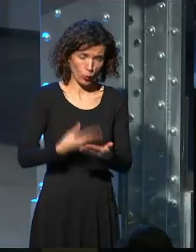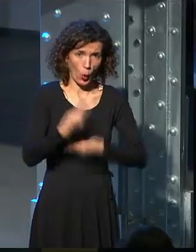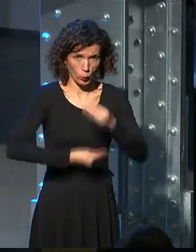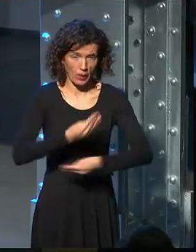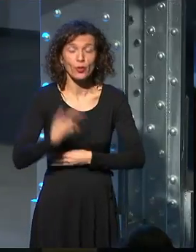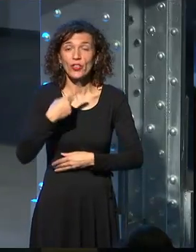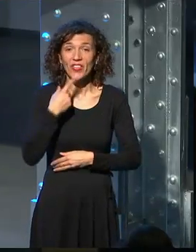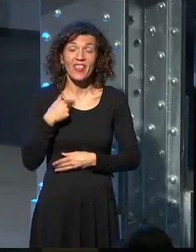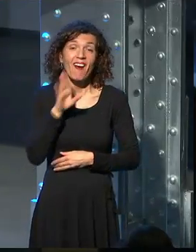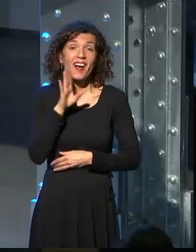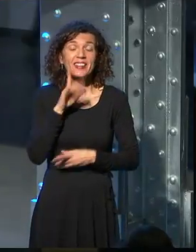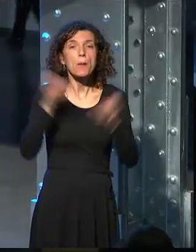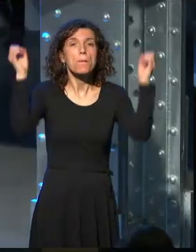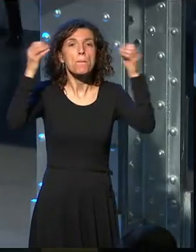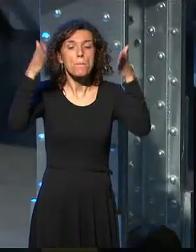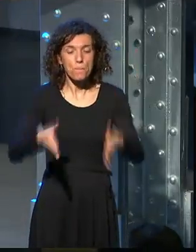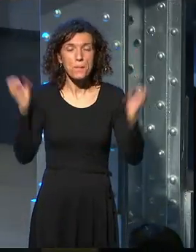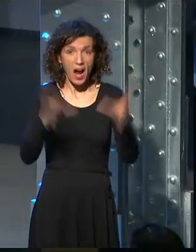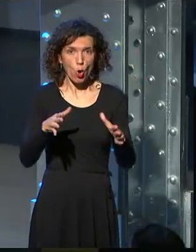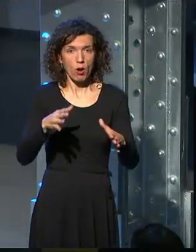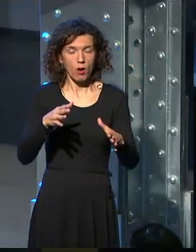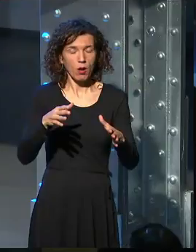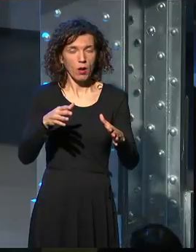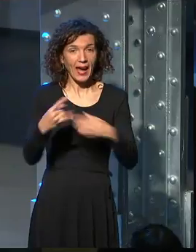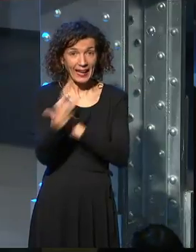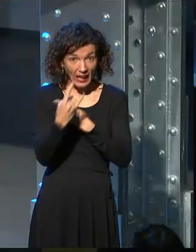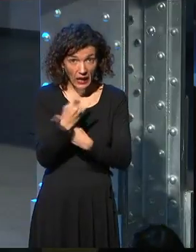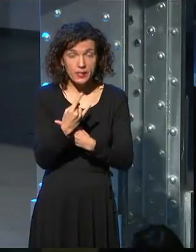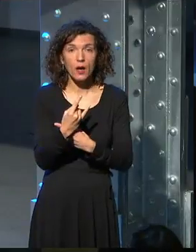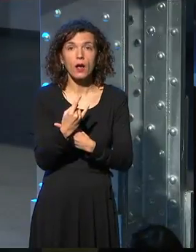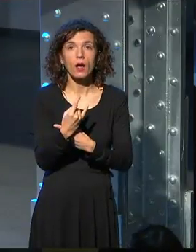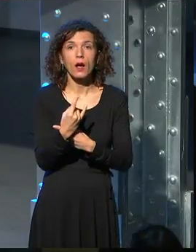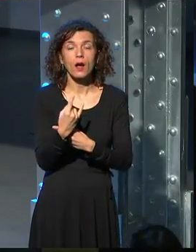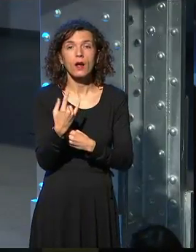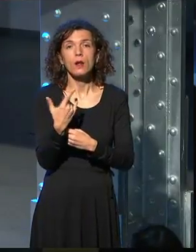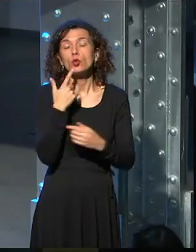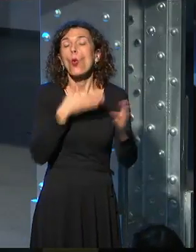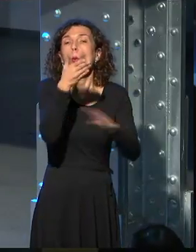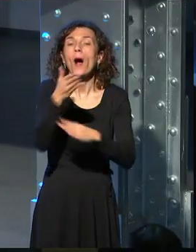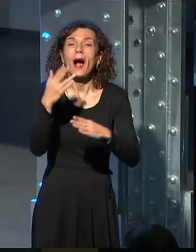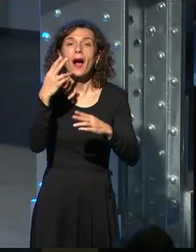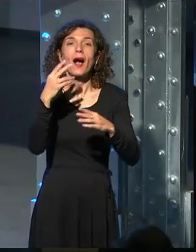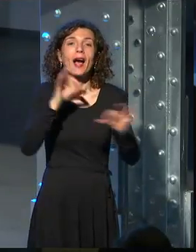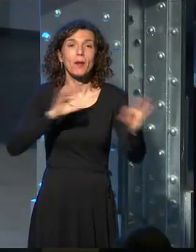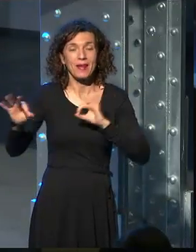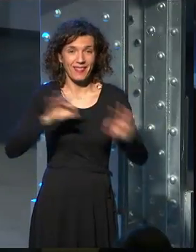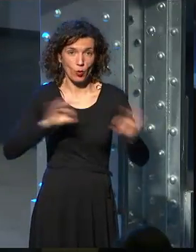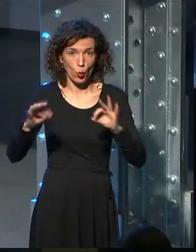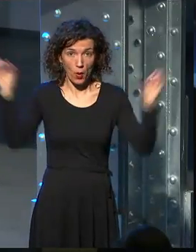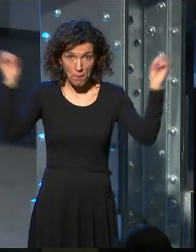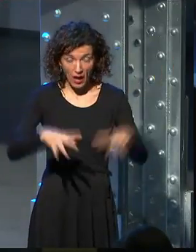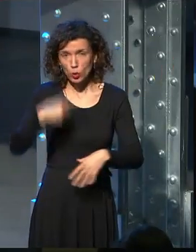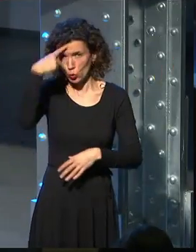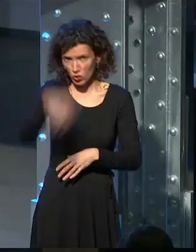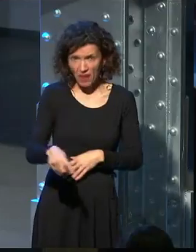ver, como bien dices, los magos se engañan, pero no te llevan a engaño, porque si vas a un espectáculo de magia, el mago es honesto,